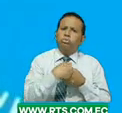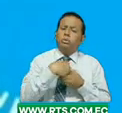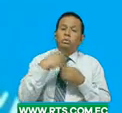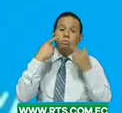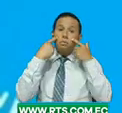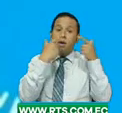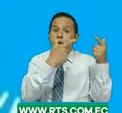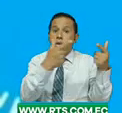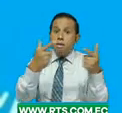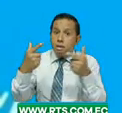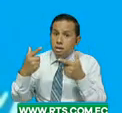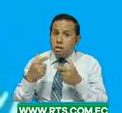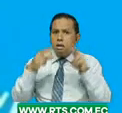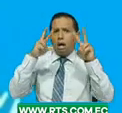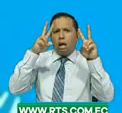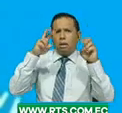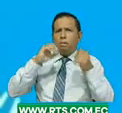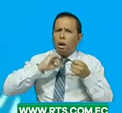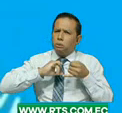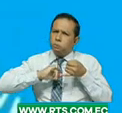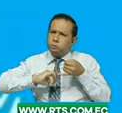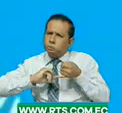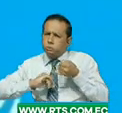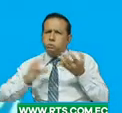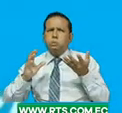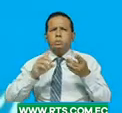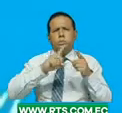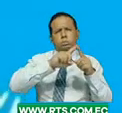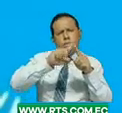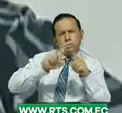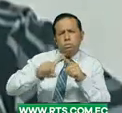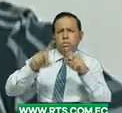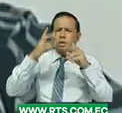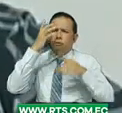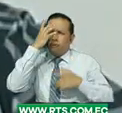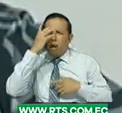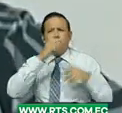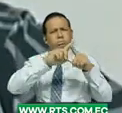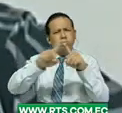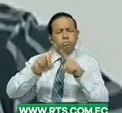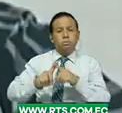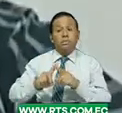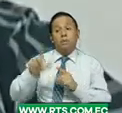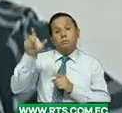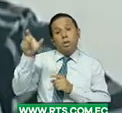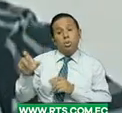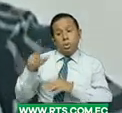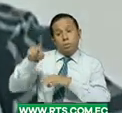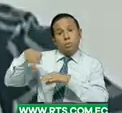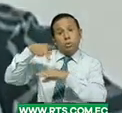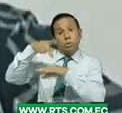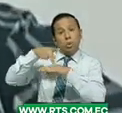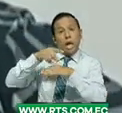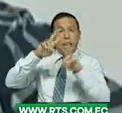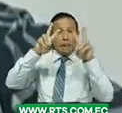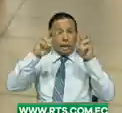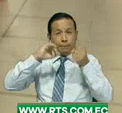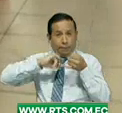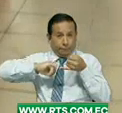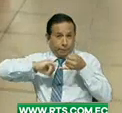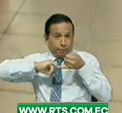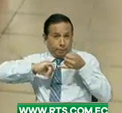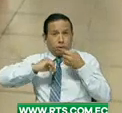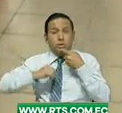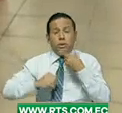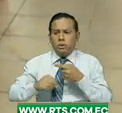vigilancia epidemiológica, de cercos epidemiológicos, de testeo. Para el epidemiólogo Alexis Pérez, esta decisión es oportuna, ya